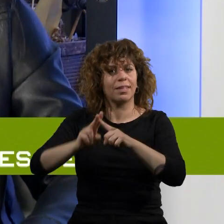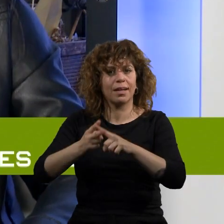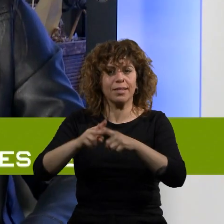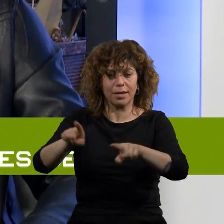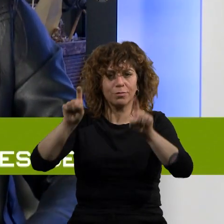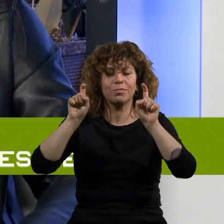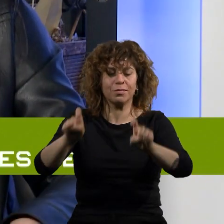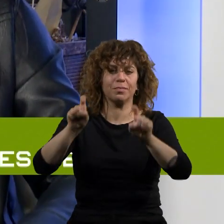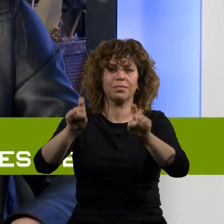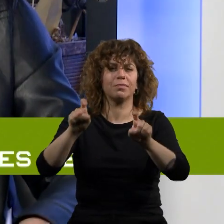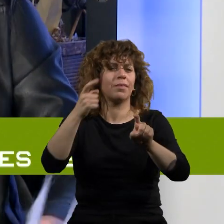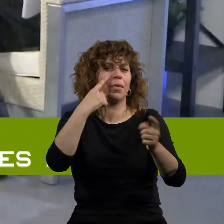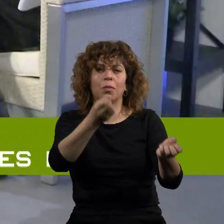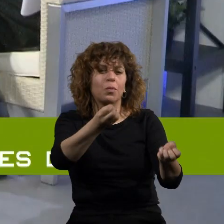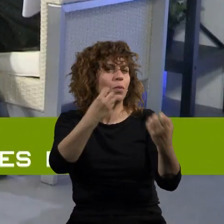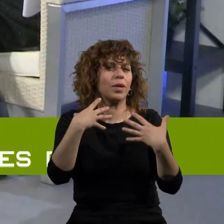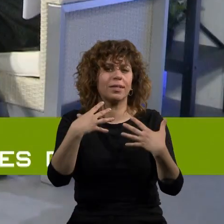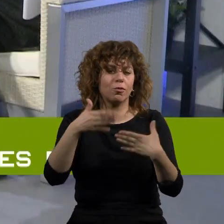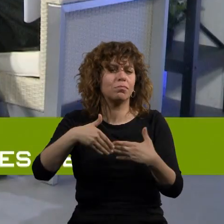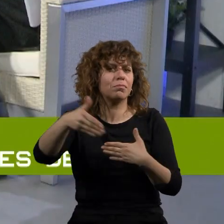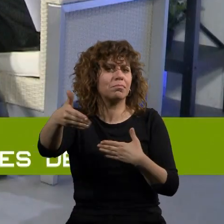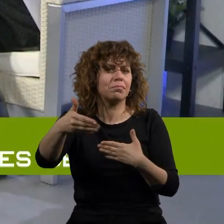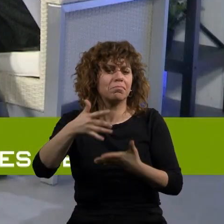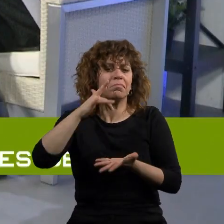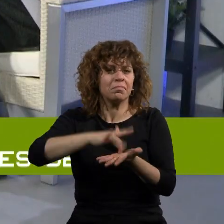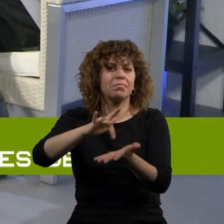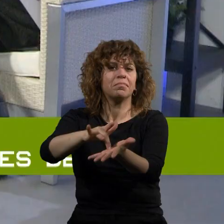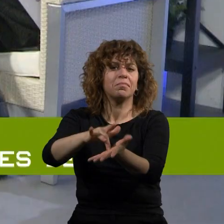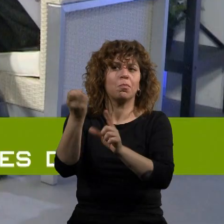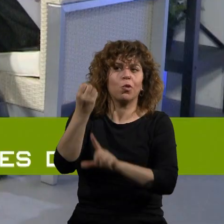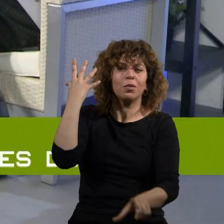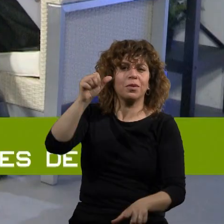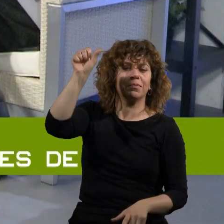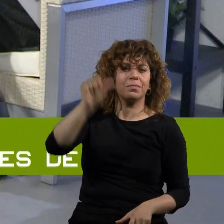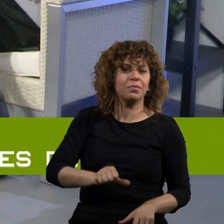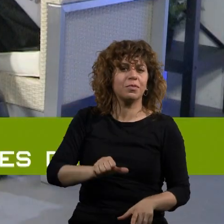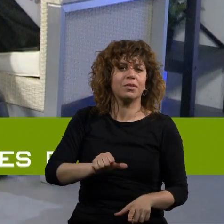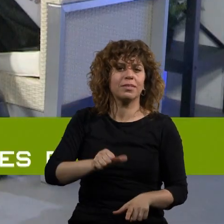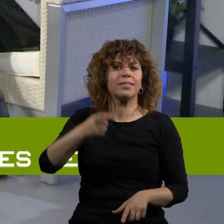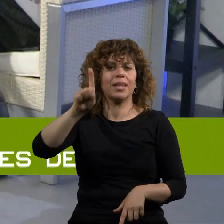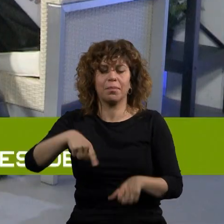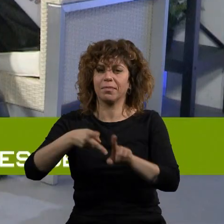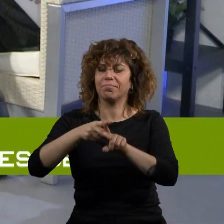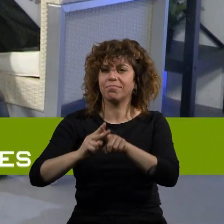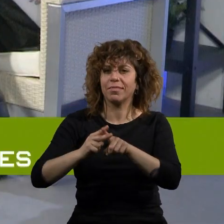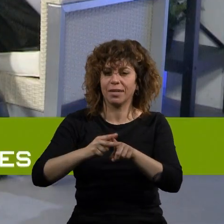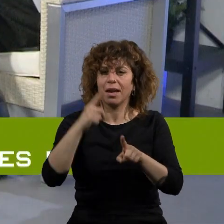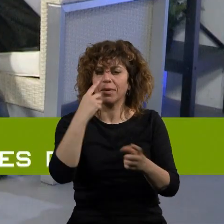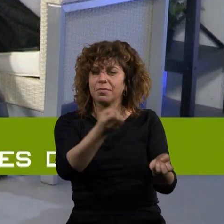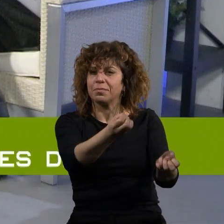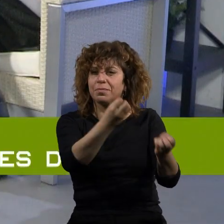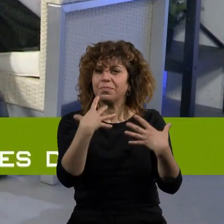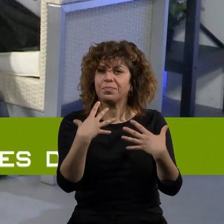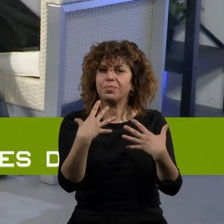talleres que vas a hacer. Cuéntanos un poco cuáles son las próximas proyecciones que tienes en mente y también sobre los talleres, ¿no? Que vas